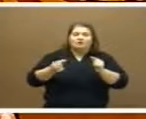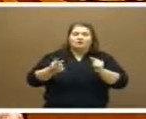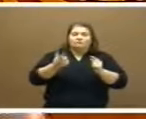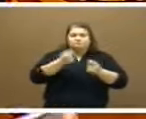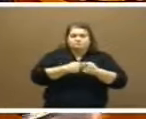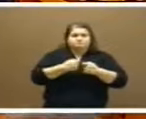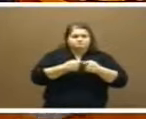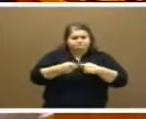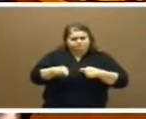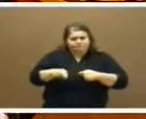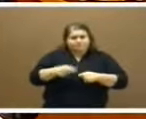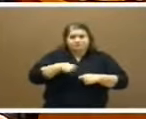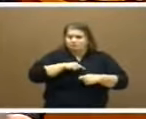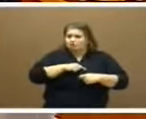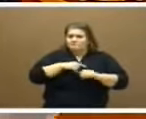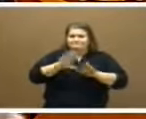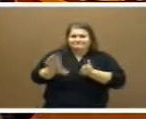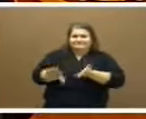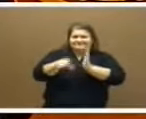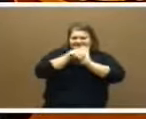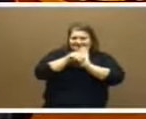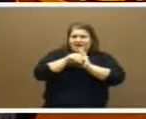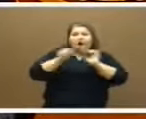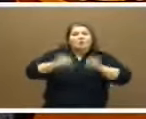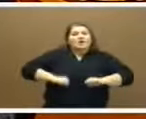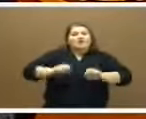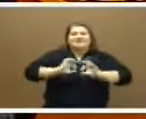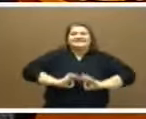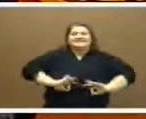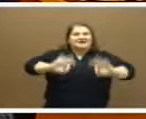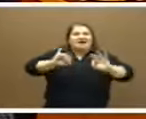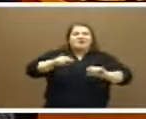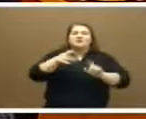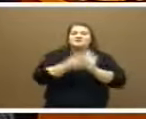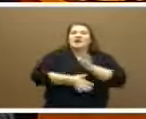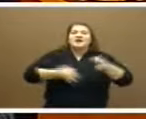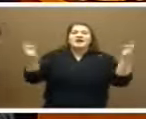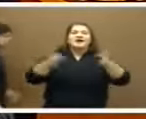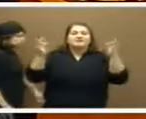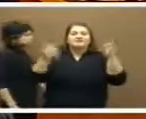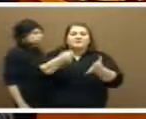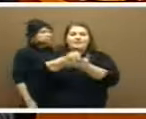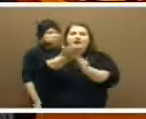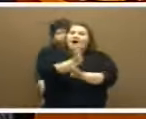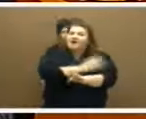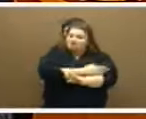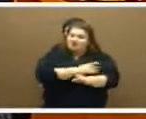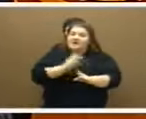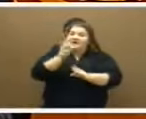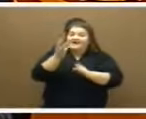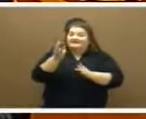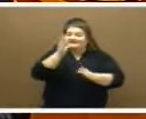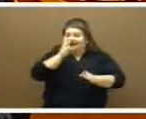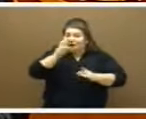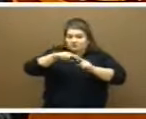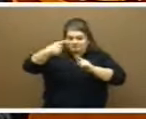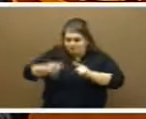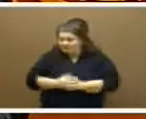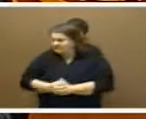explícita, recogen un acuerdo expreso, es decir, de no solamente garantizar el anticipo de las pagas en los tres ejercicios